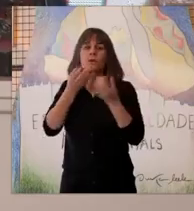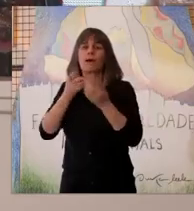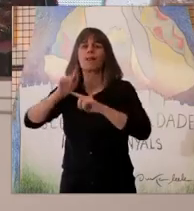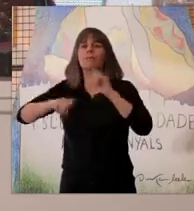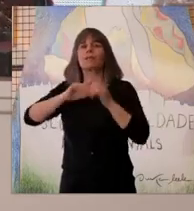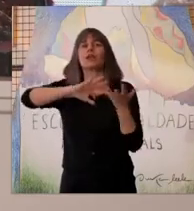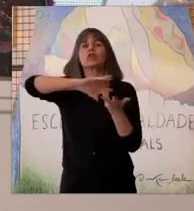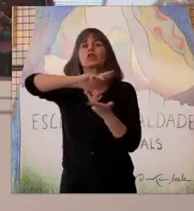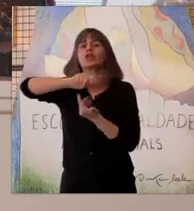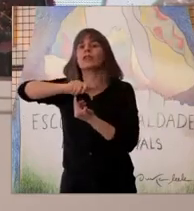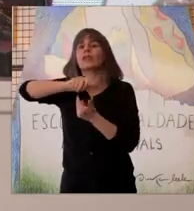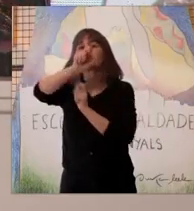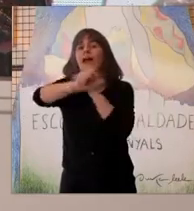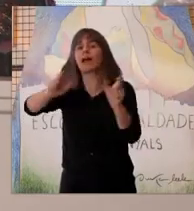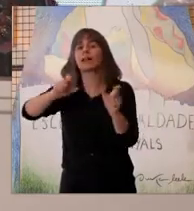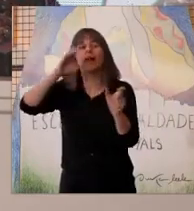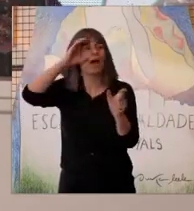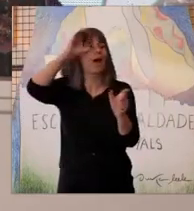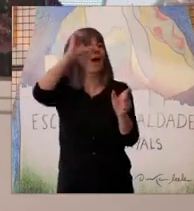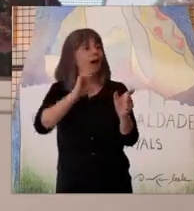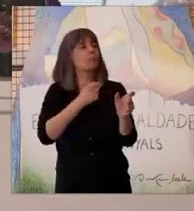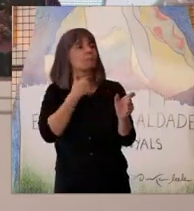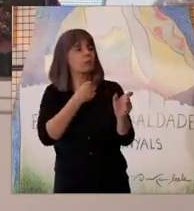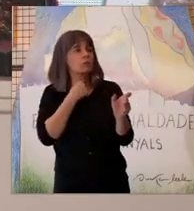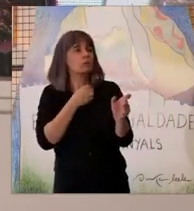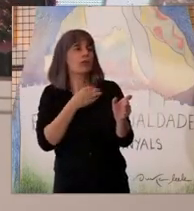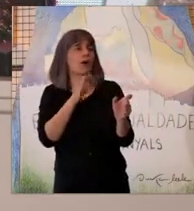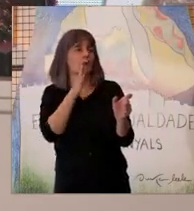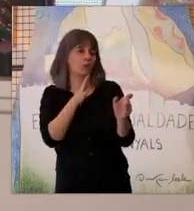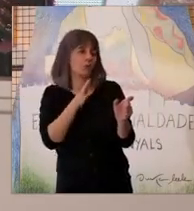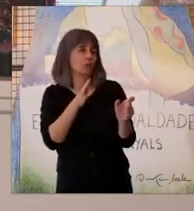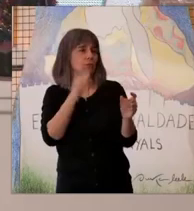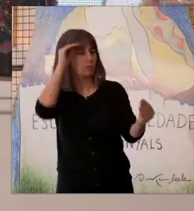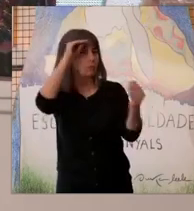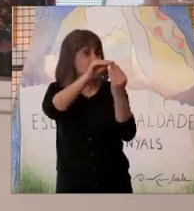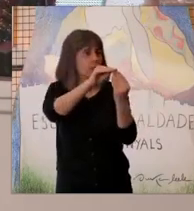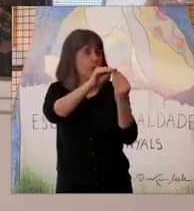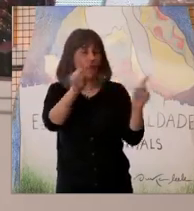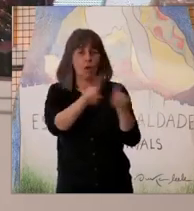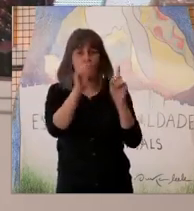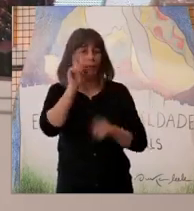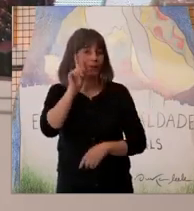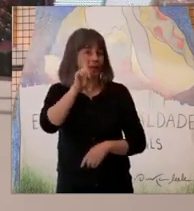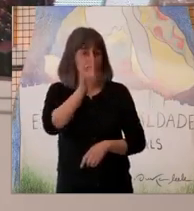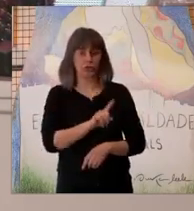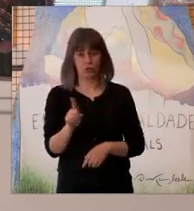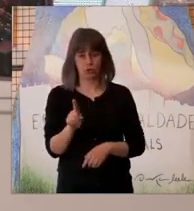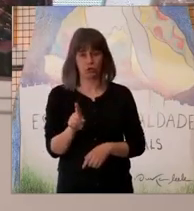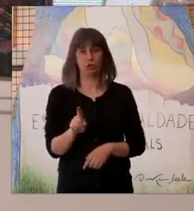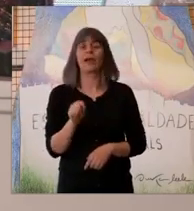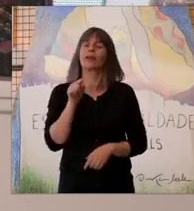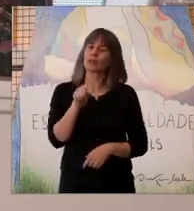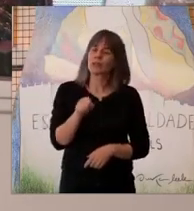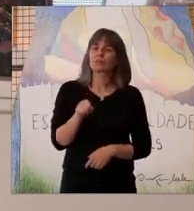escuchar o que les reafirman en sus posiciones sean mentira o no Entonces es un tema muy complicado El del control